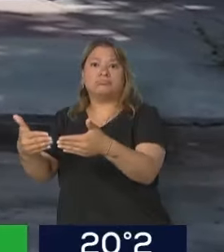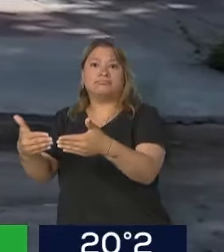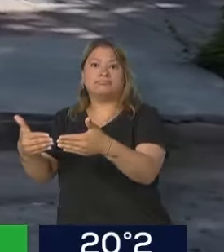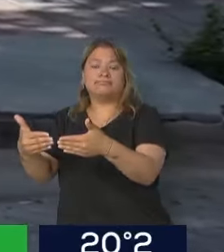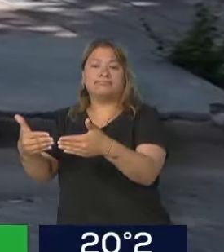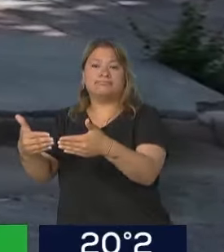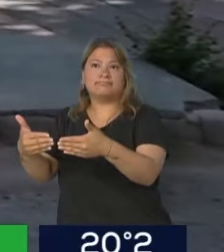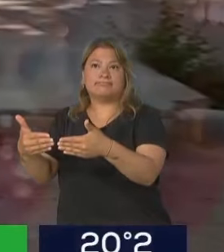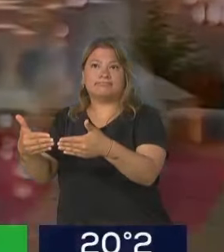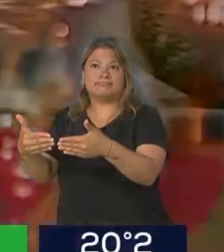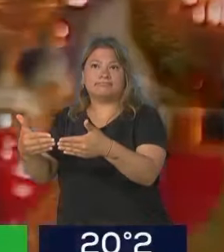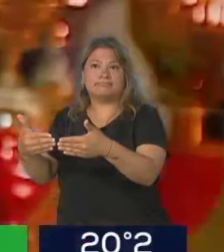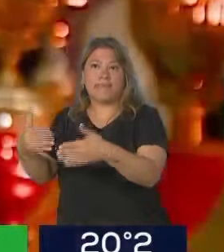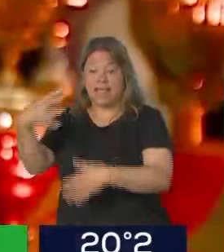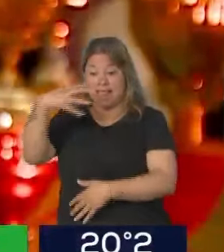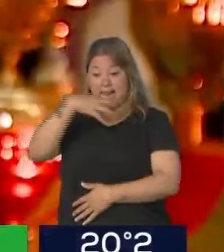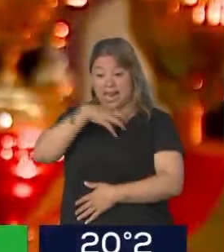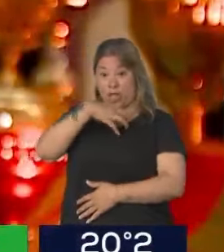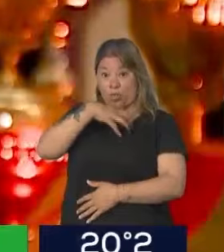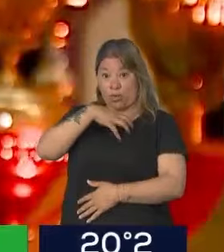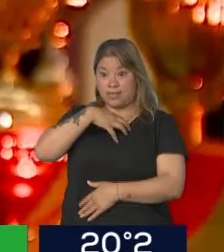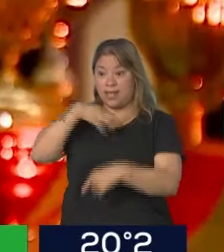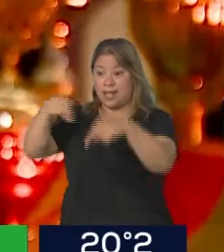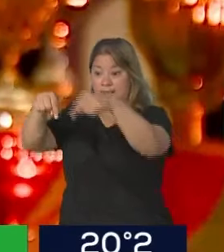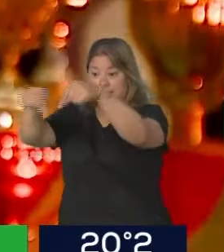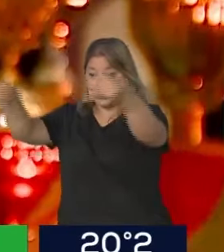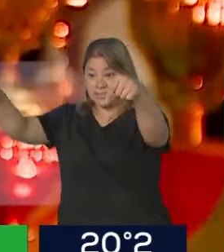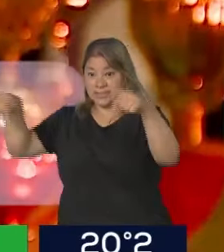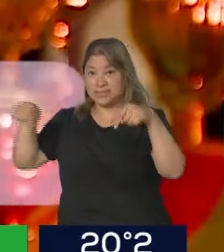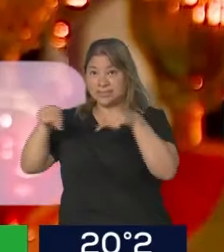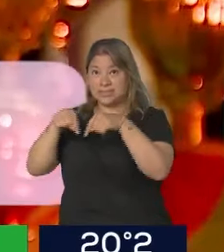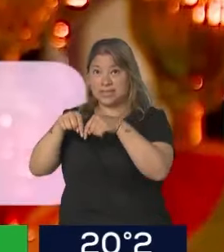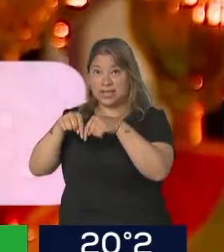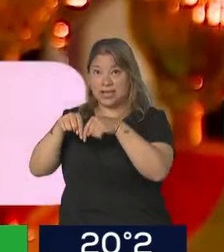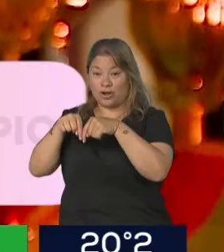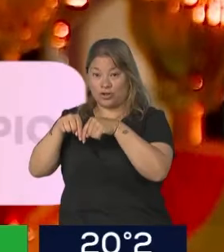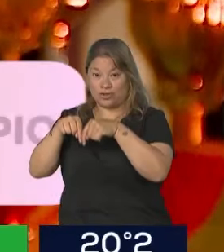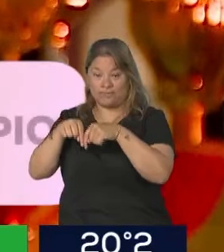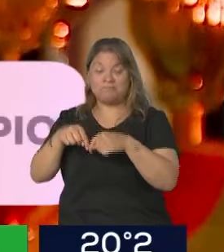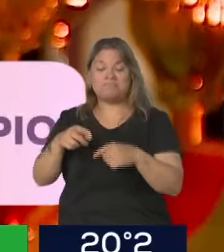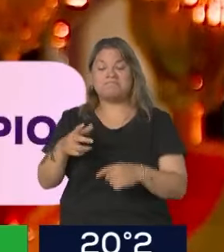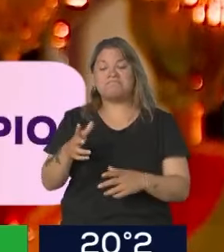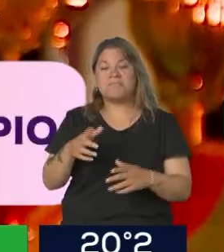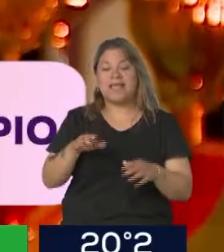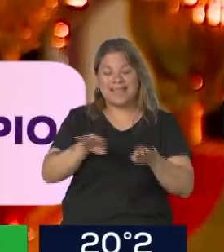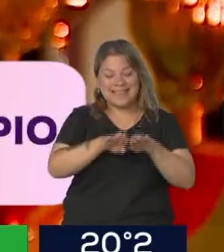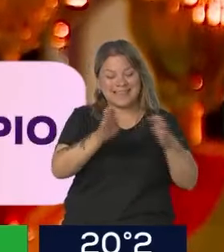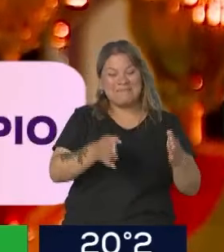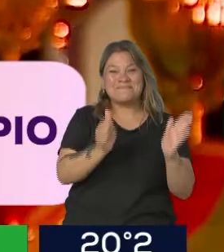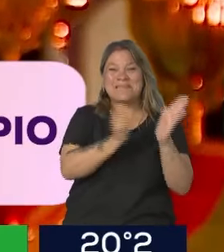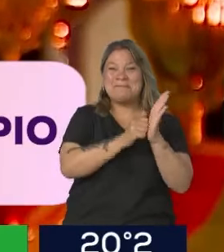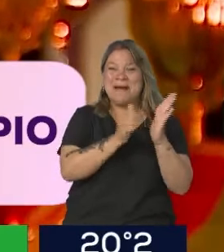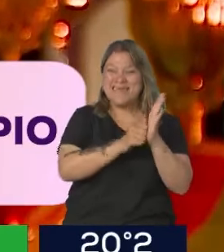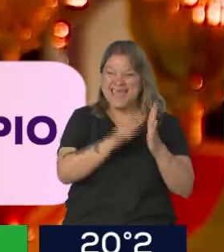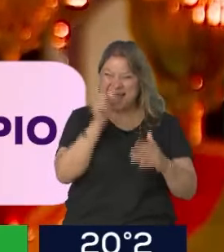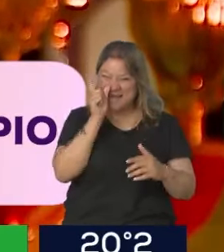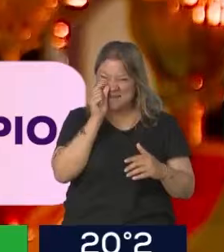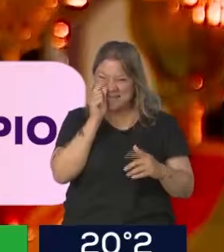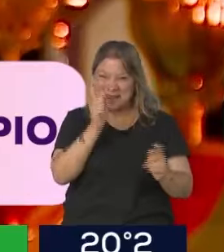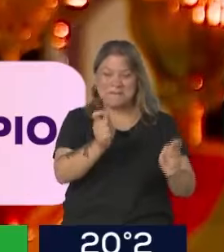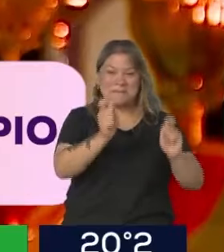Y cae la dueña del salón y me regala unos steps de madera, que son los que se ven por ahí,